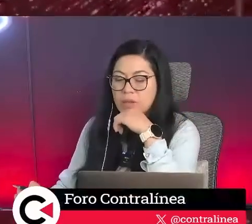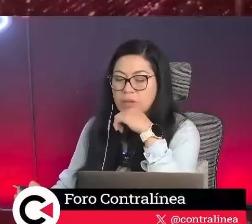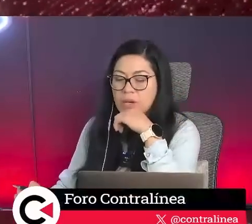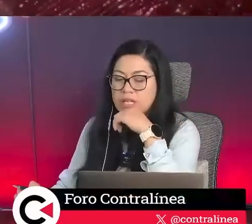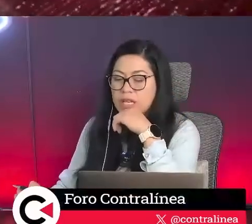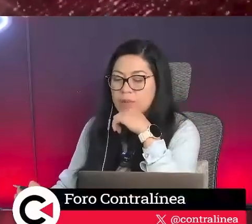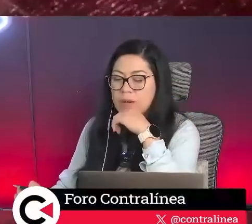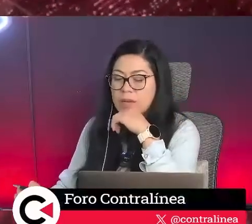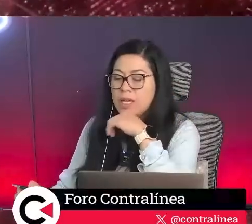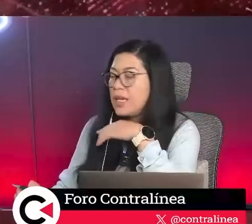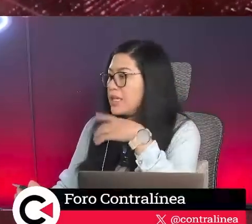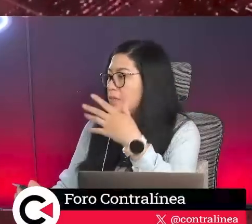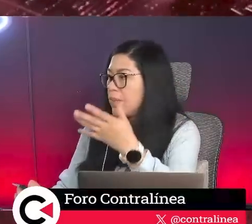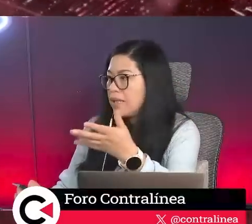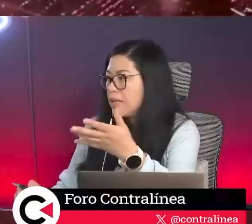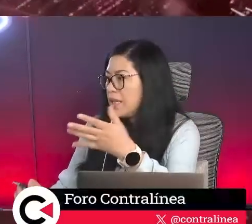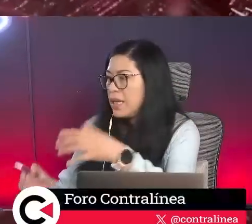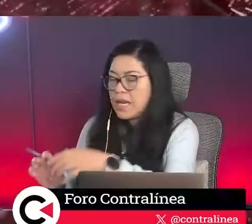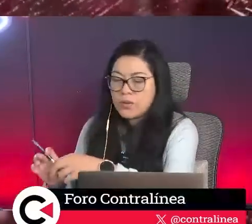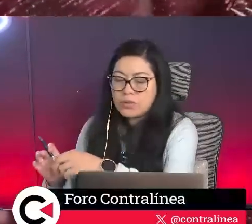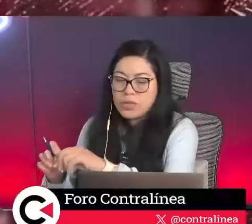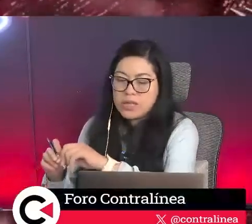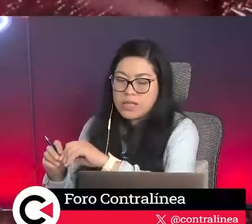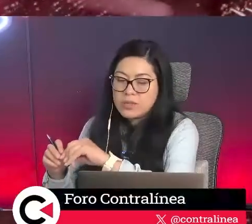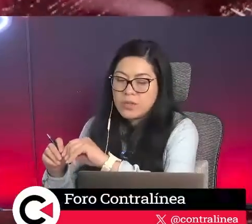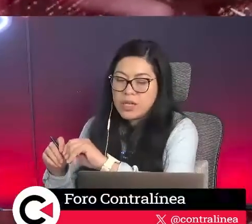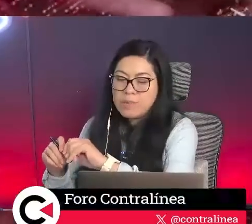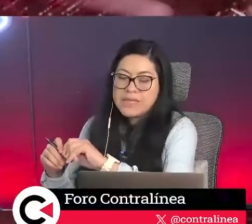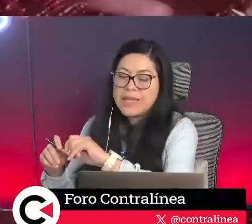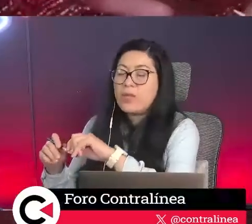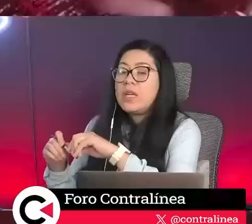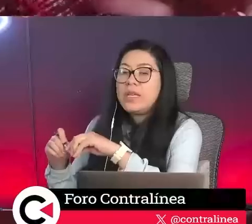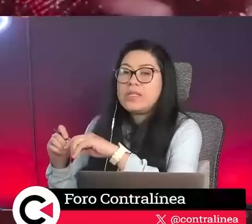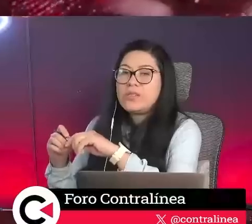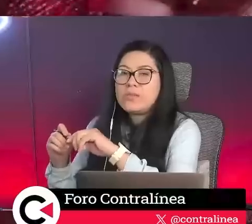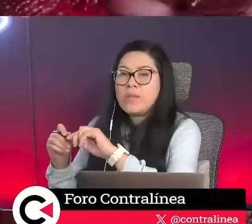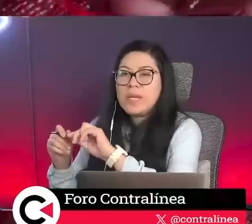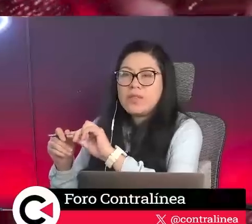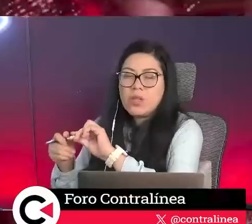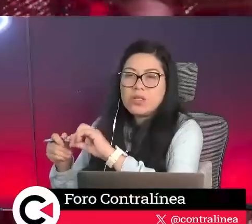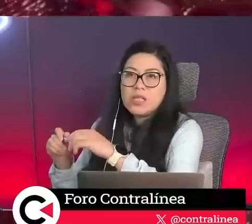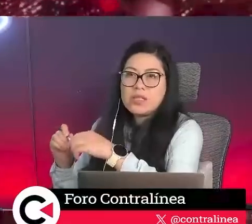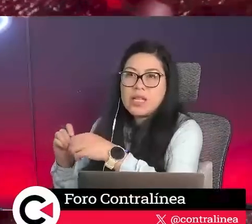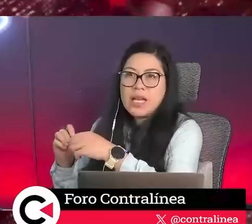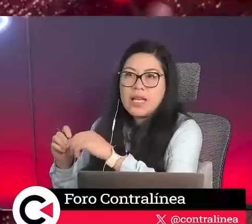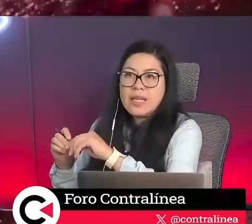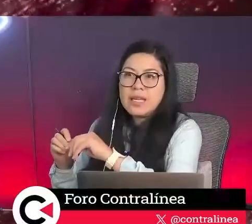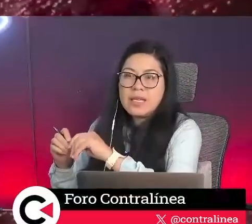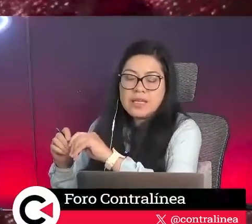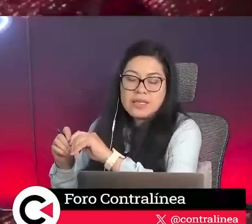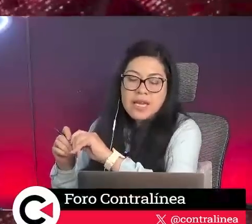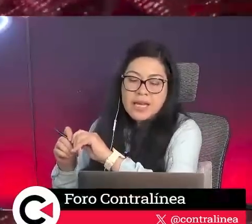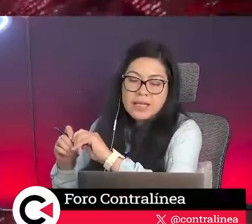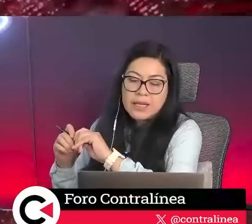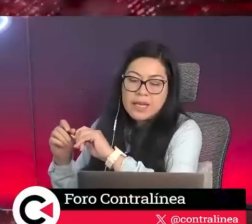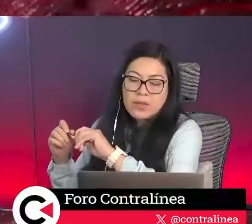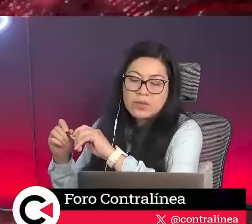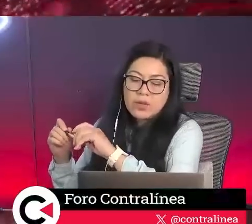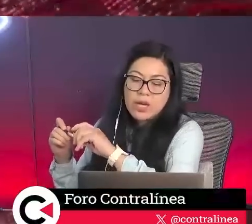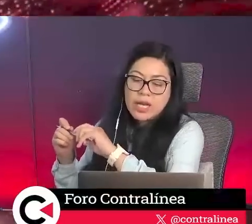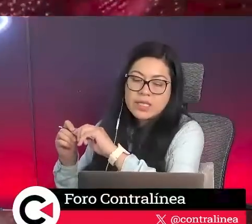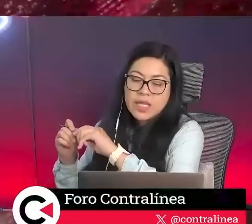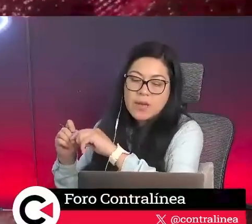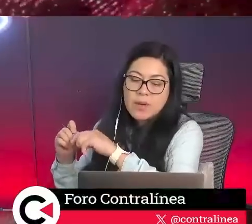dice la doctora Sheinbaum, es parte del autoritarismo del pasado. En estos momentos está ya